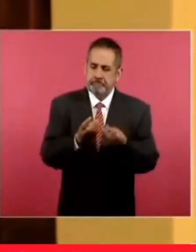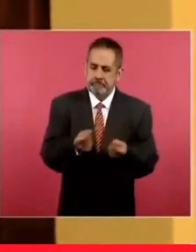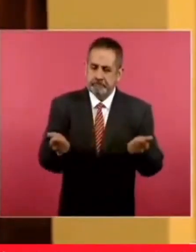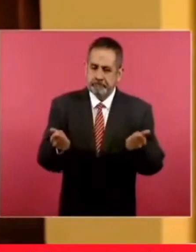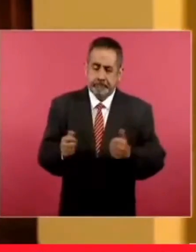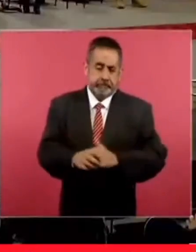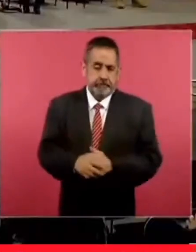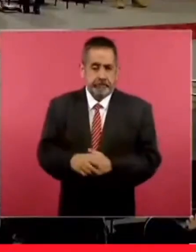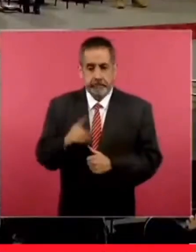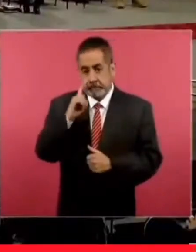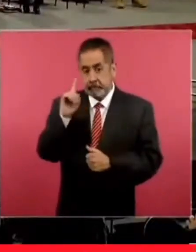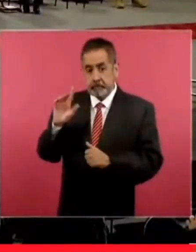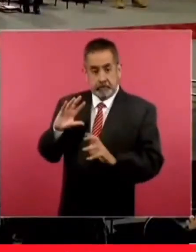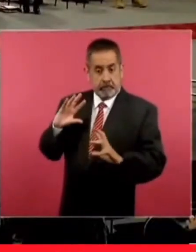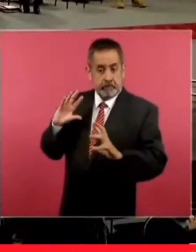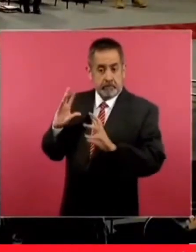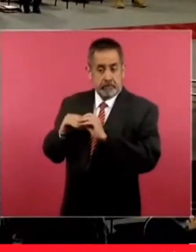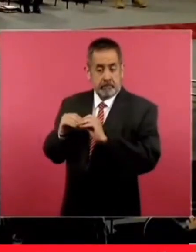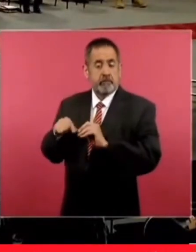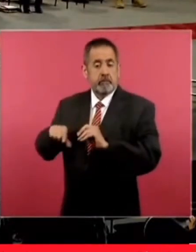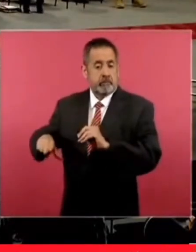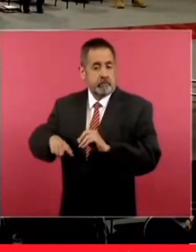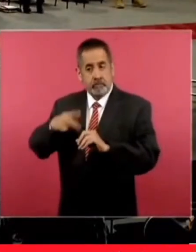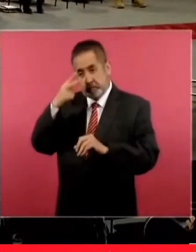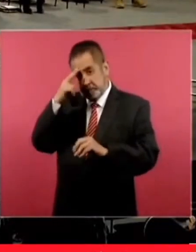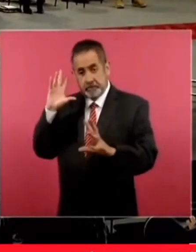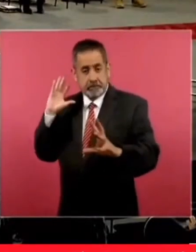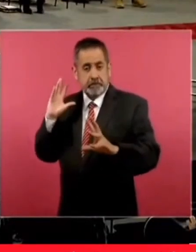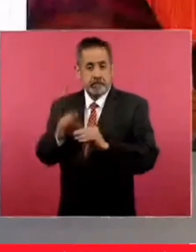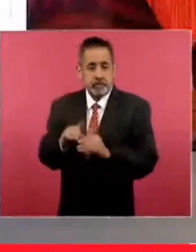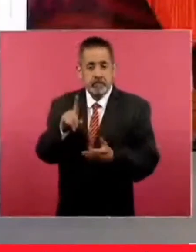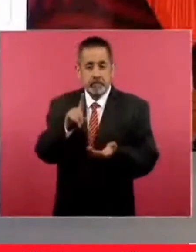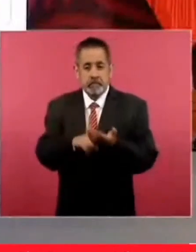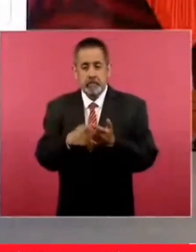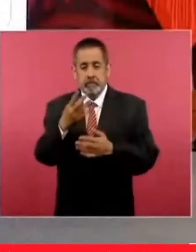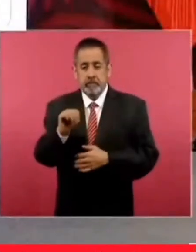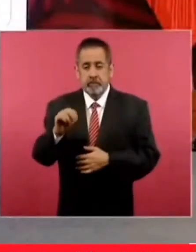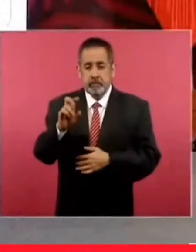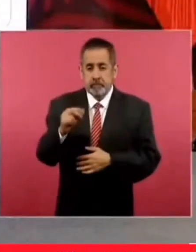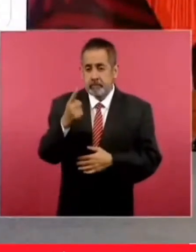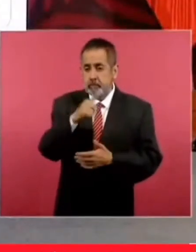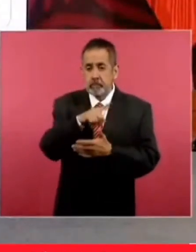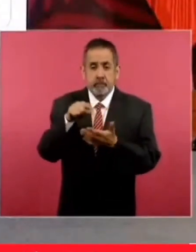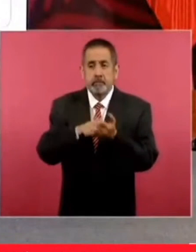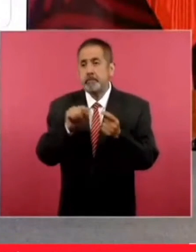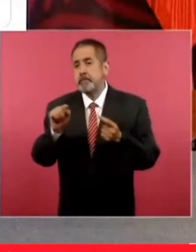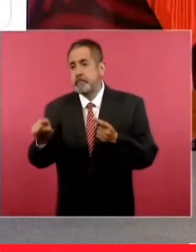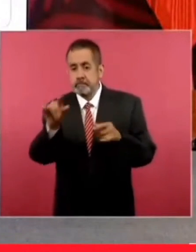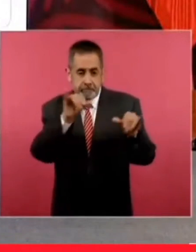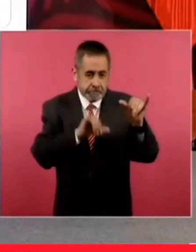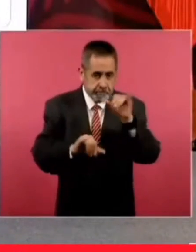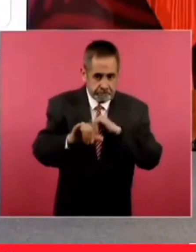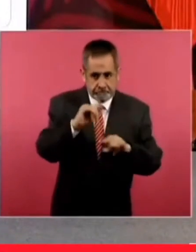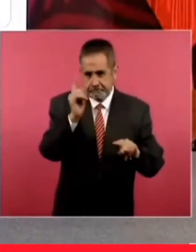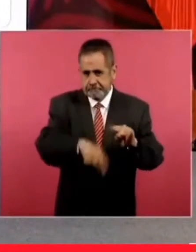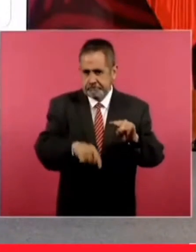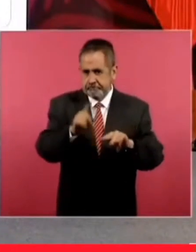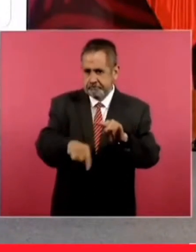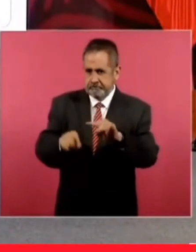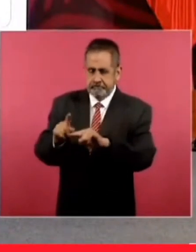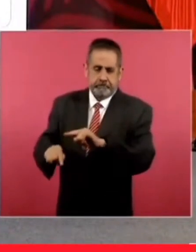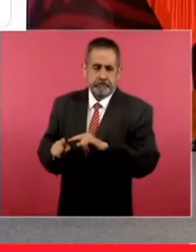aquí vemos el total de la Administración 1931 laboratorios ciento cinco